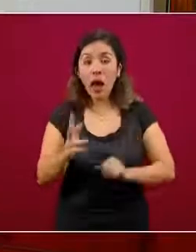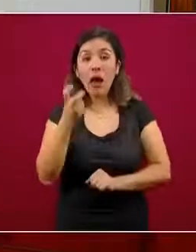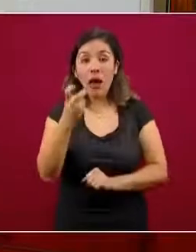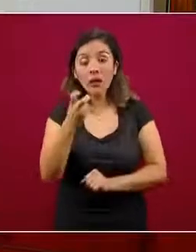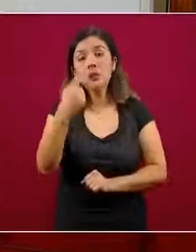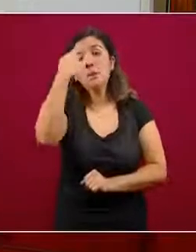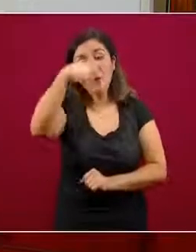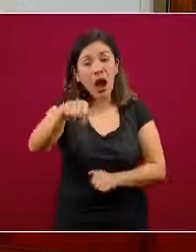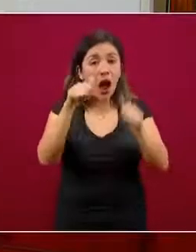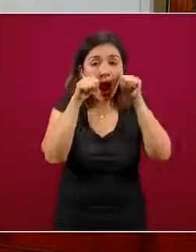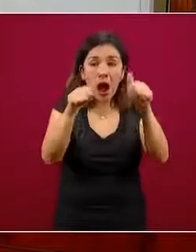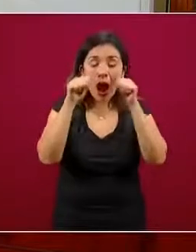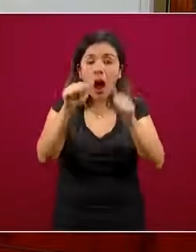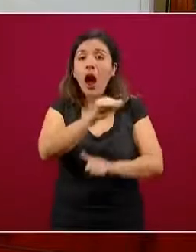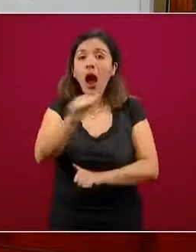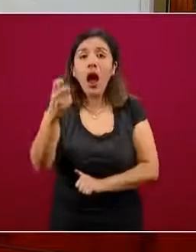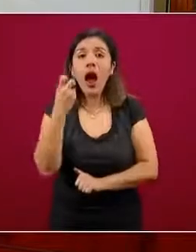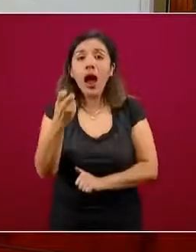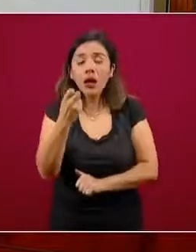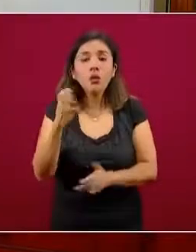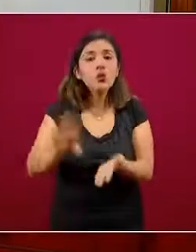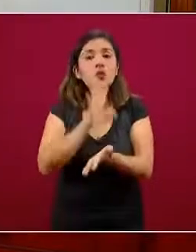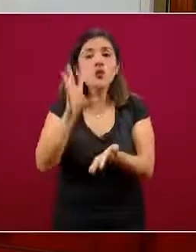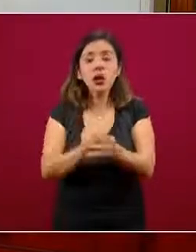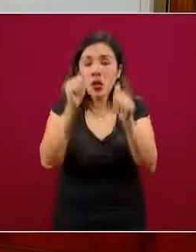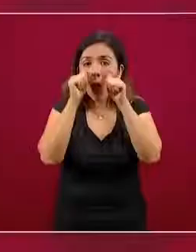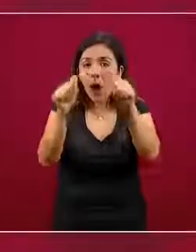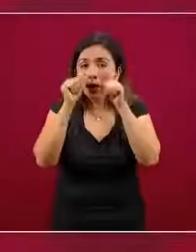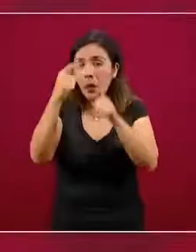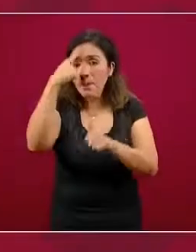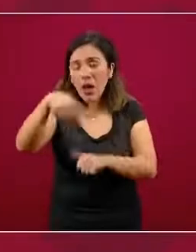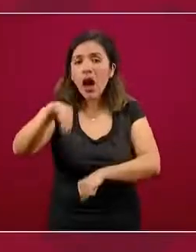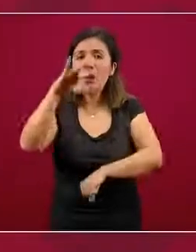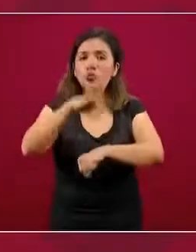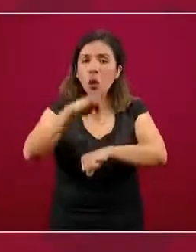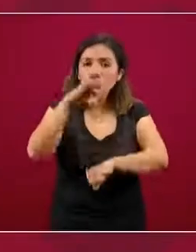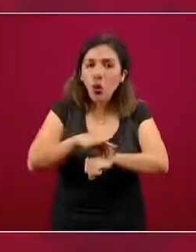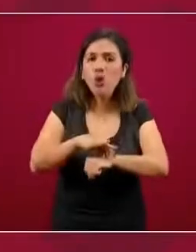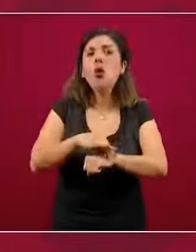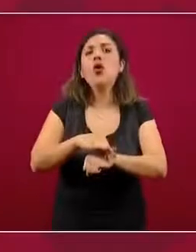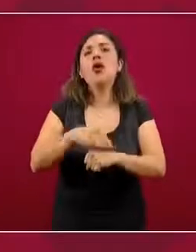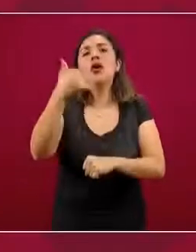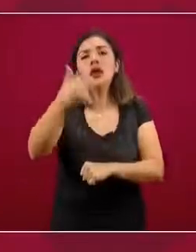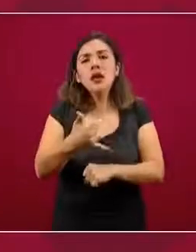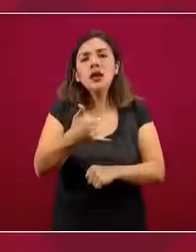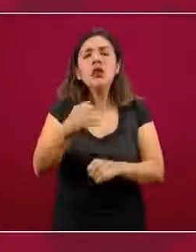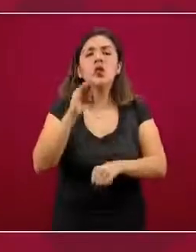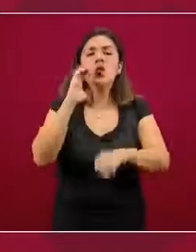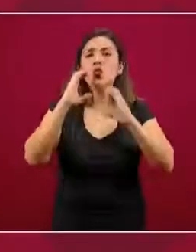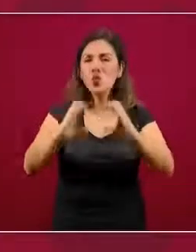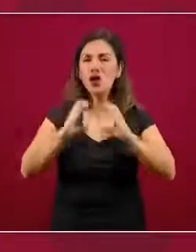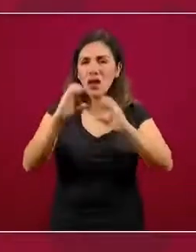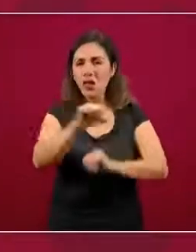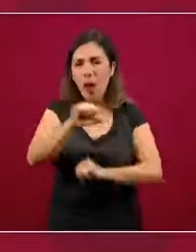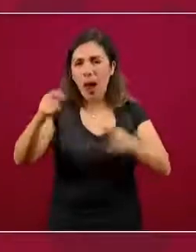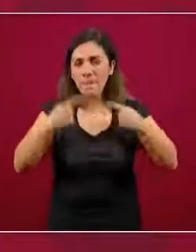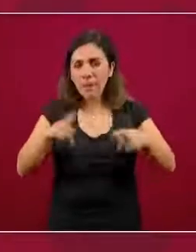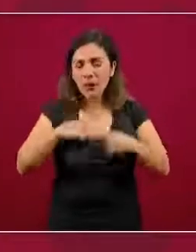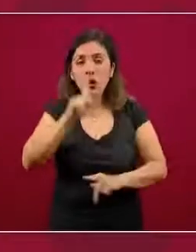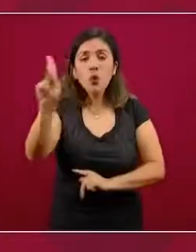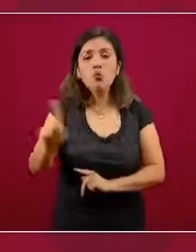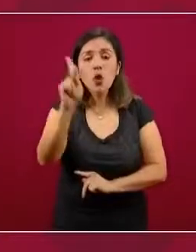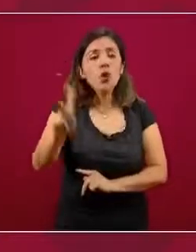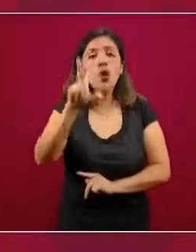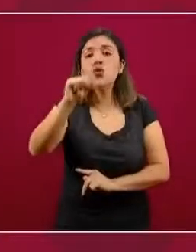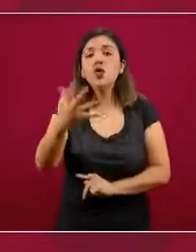está destinada precisamente a eso, a dar cobertura de servicios de atención médica y de servicios preventivos a población